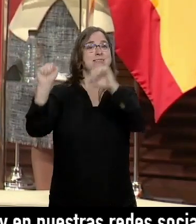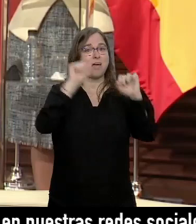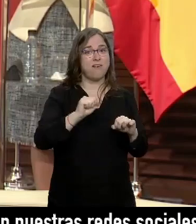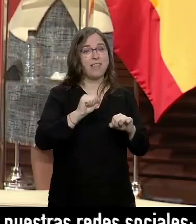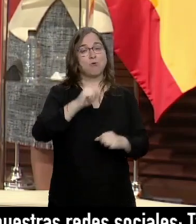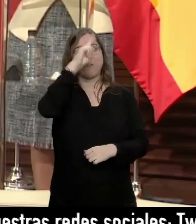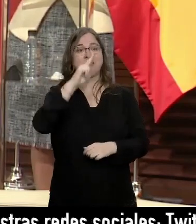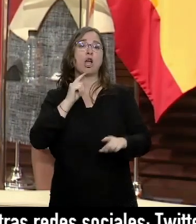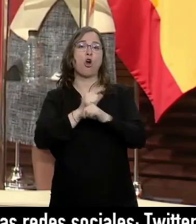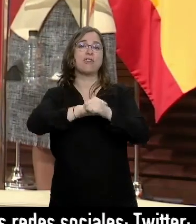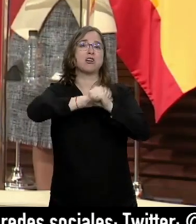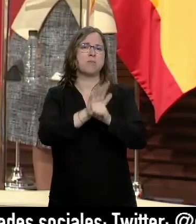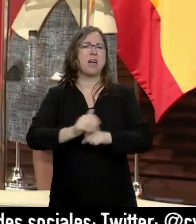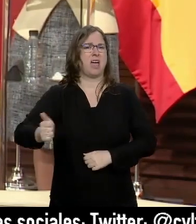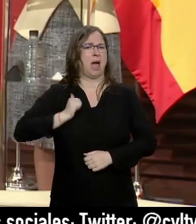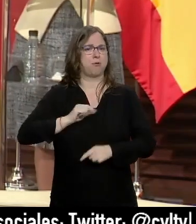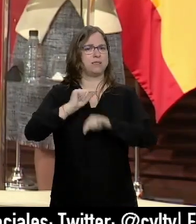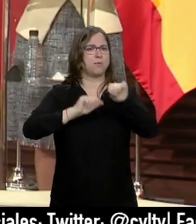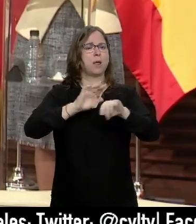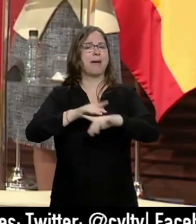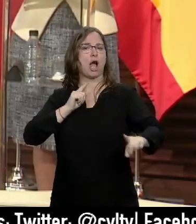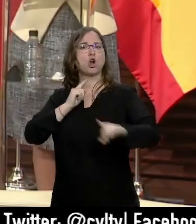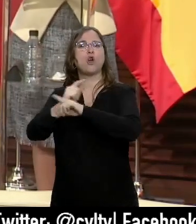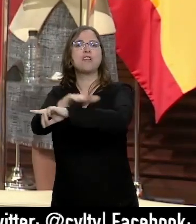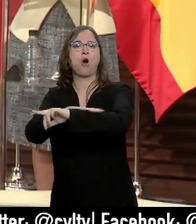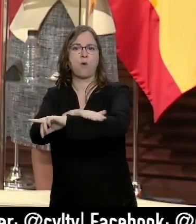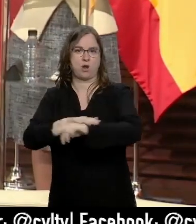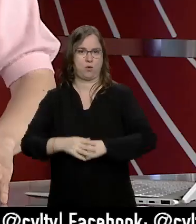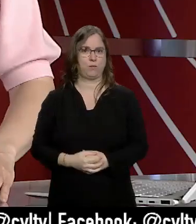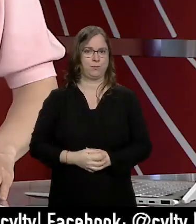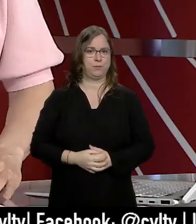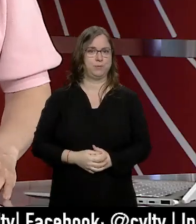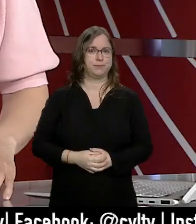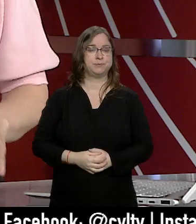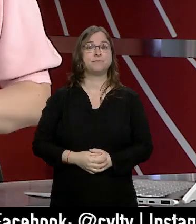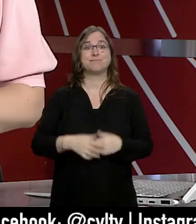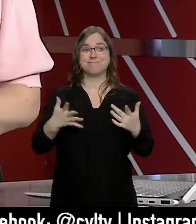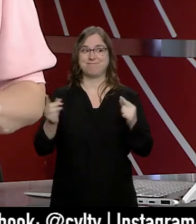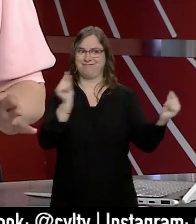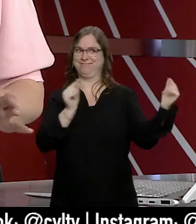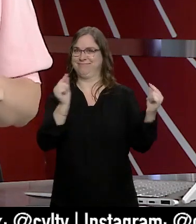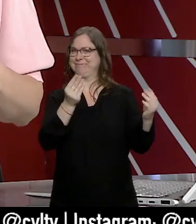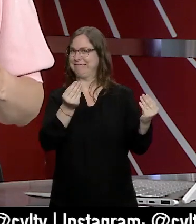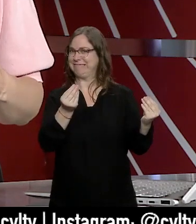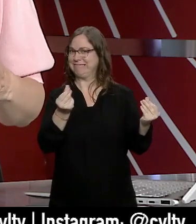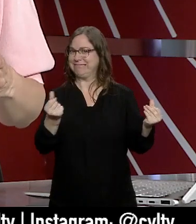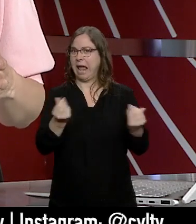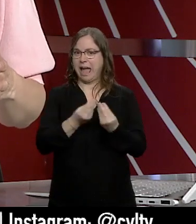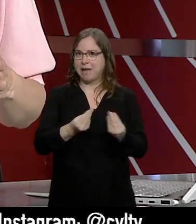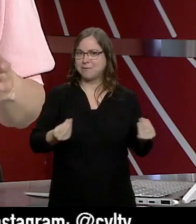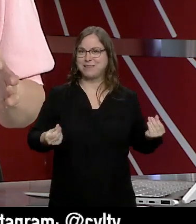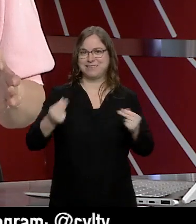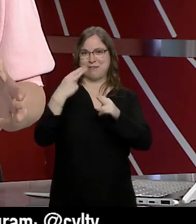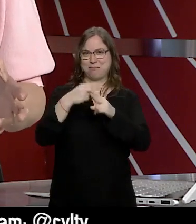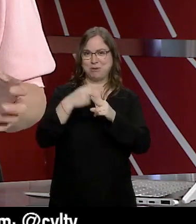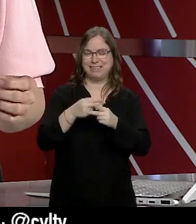al COVID y a dejar de utilizar la pandemia para atacar al Gobierno de Pedro Sánchez. Esa escena es una muestra más del clima político